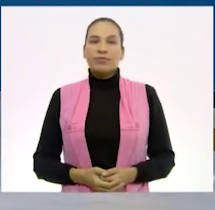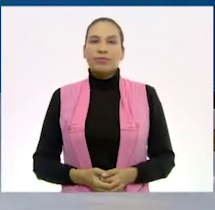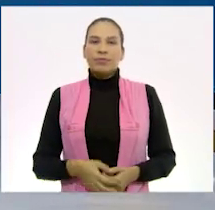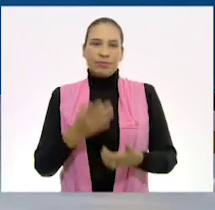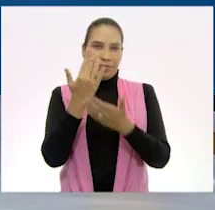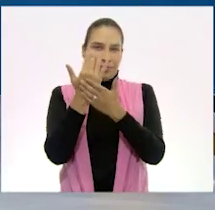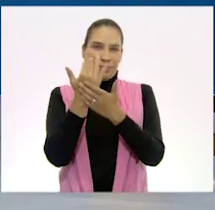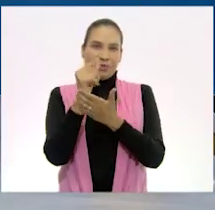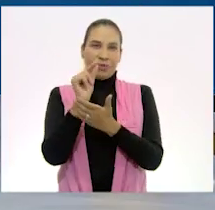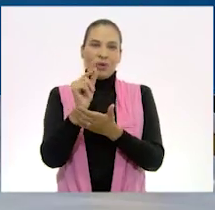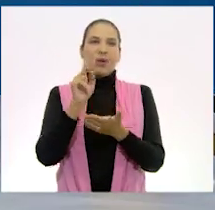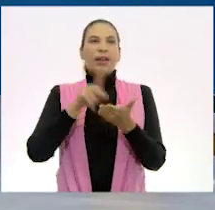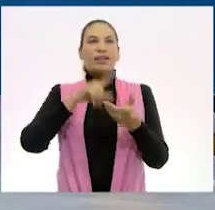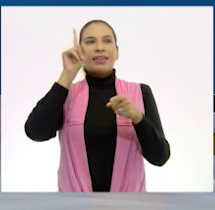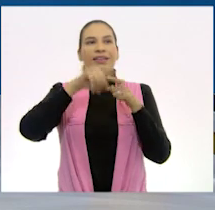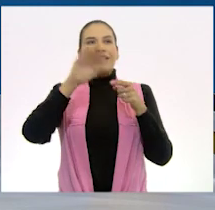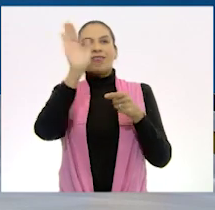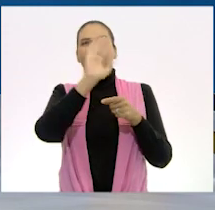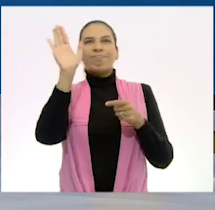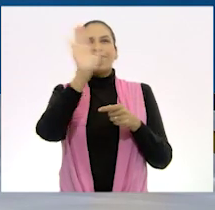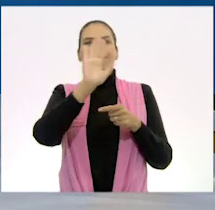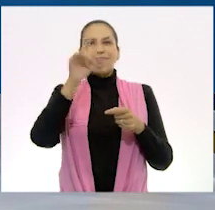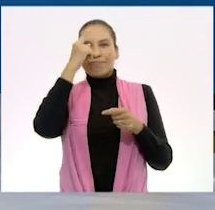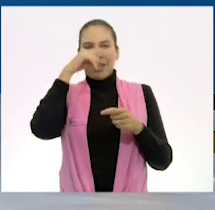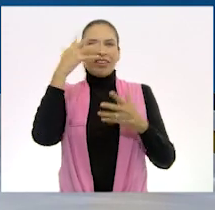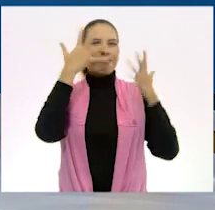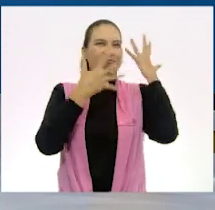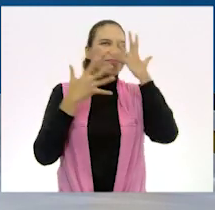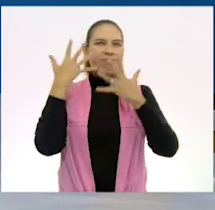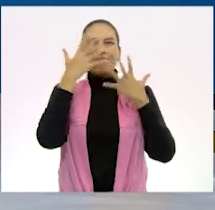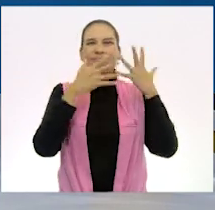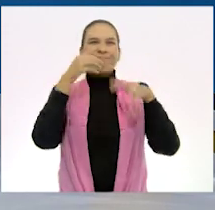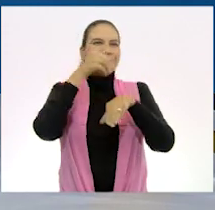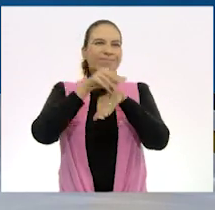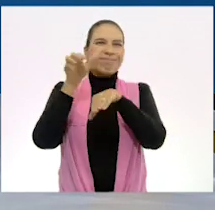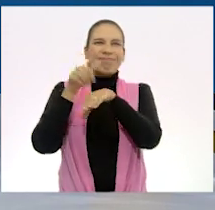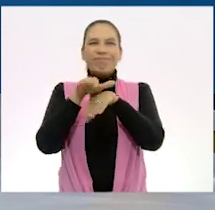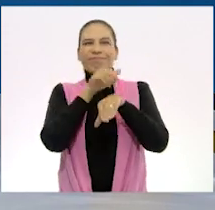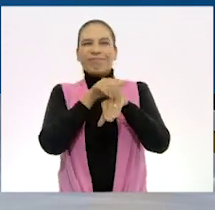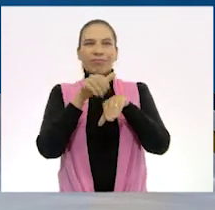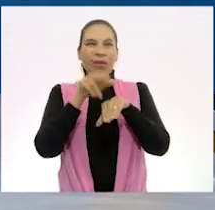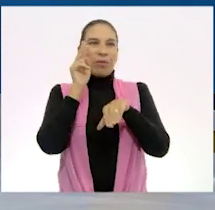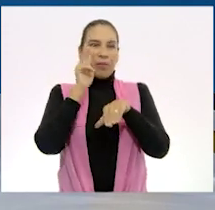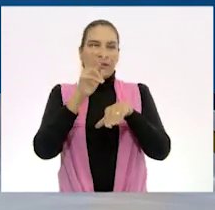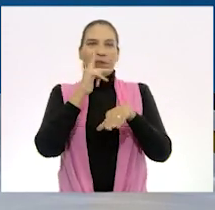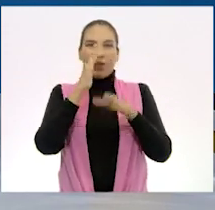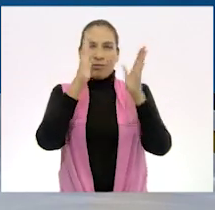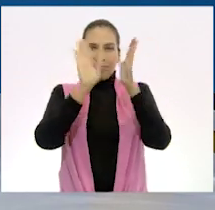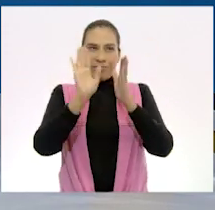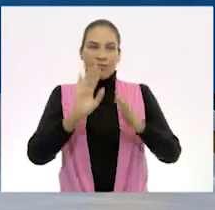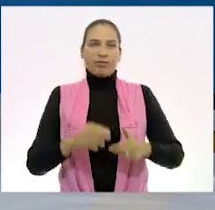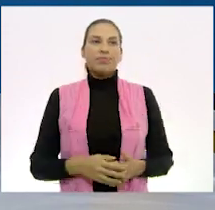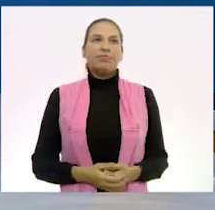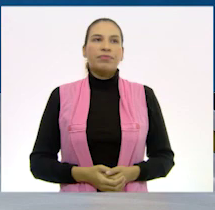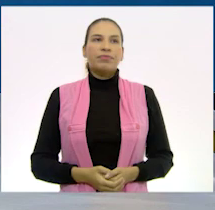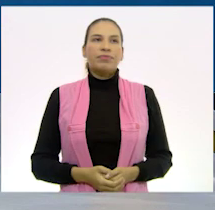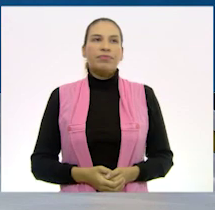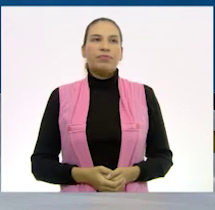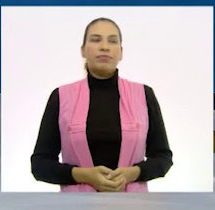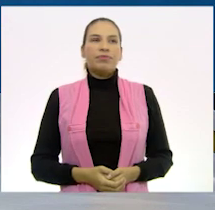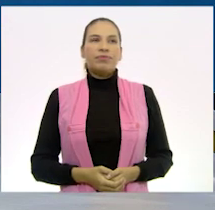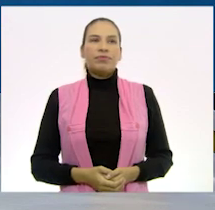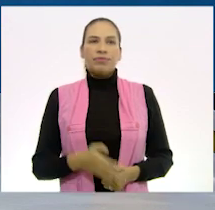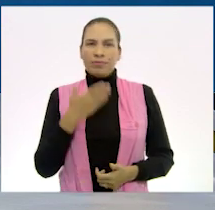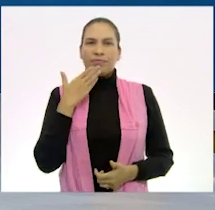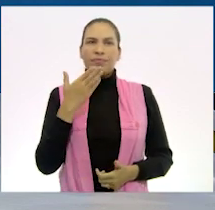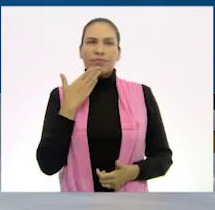Espérame, déjame borrar para que no nos confundamos y mejor lo hacemos en este lado. ¿Qué te parece? Ok, maestra.